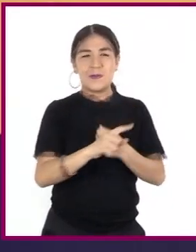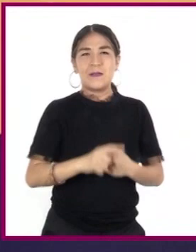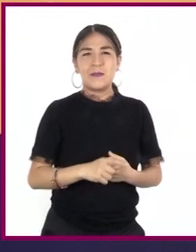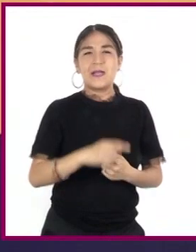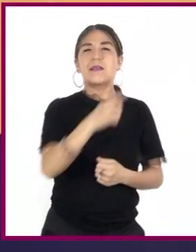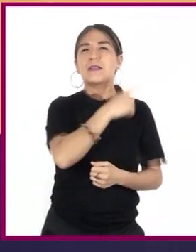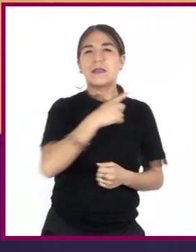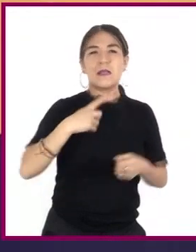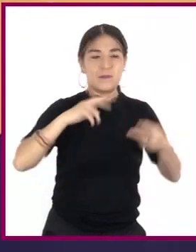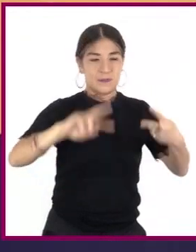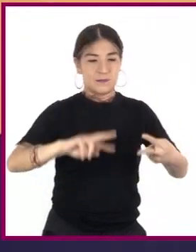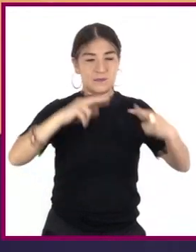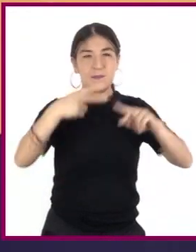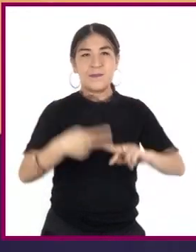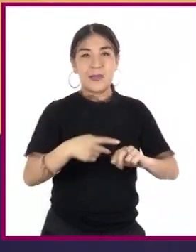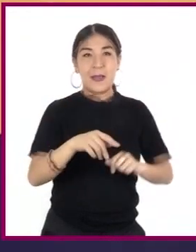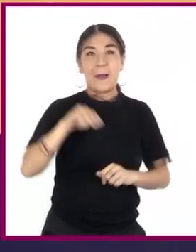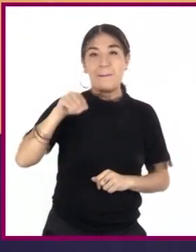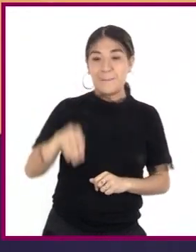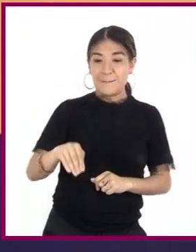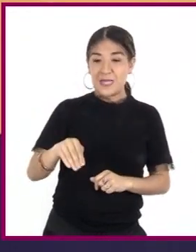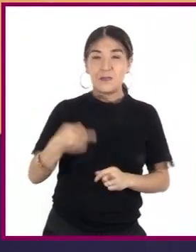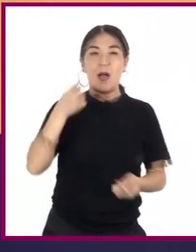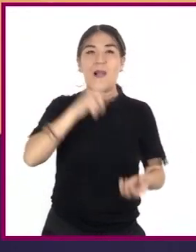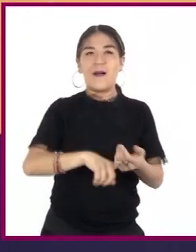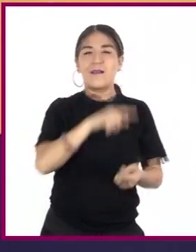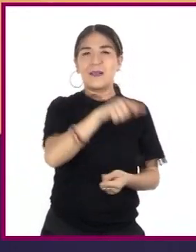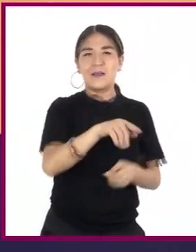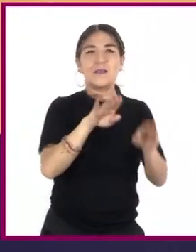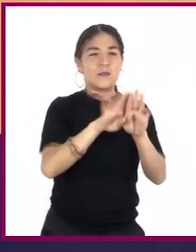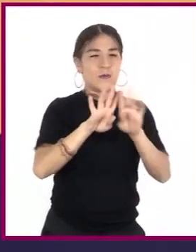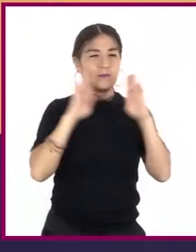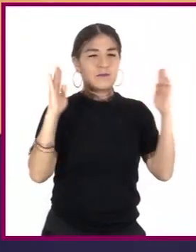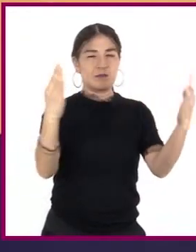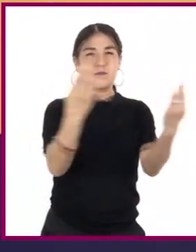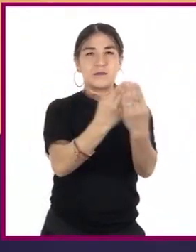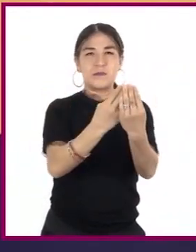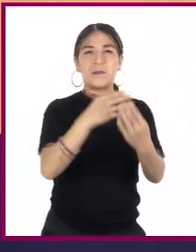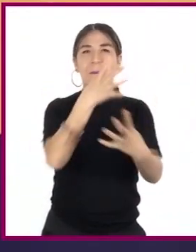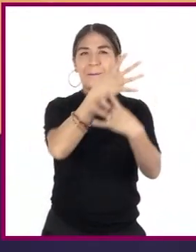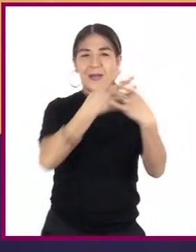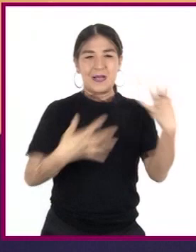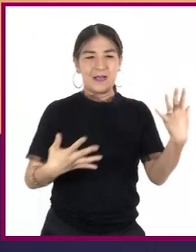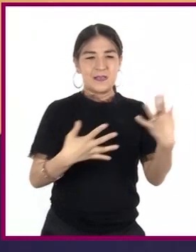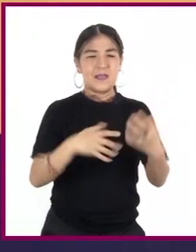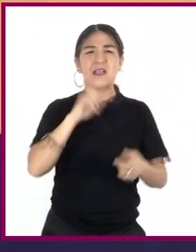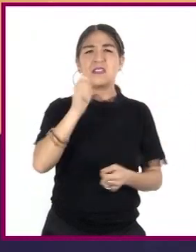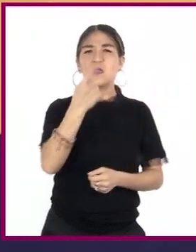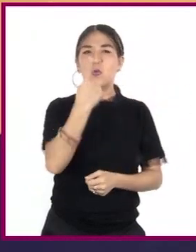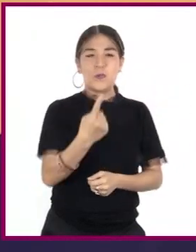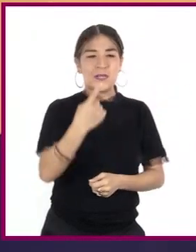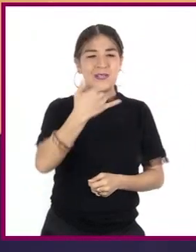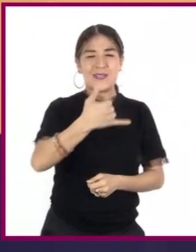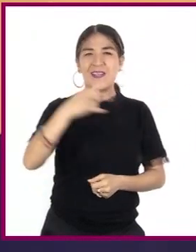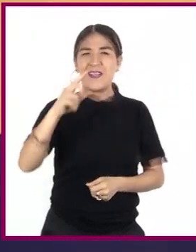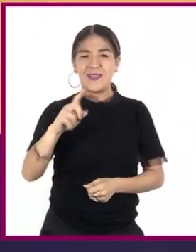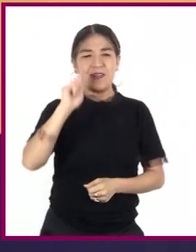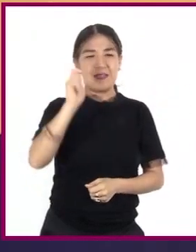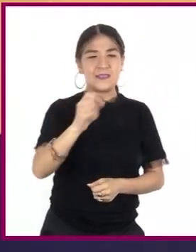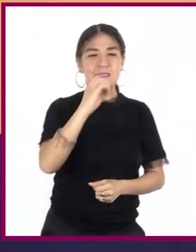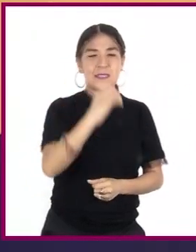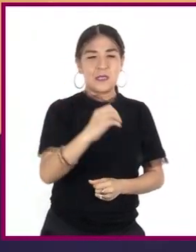es convertir a metros el contenido de los rollos de malla. Una yarda equivale a